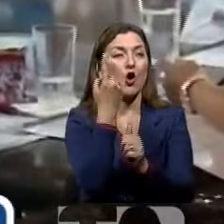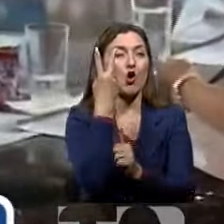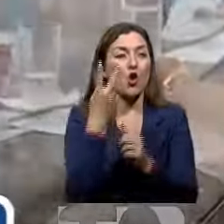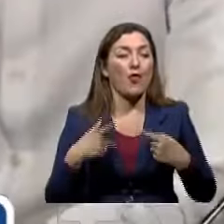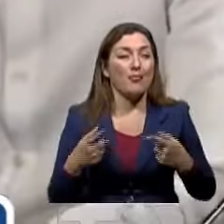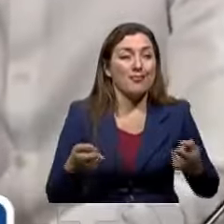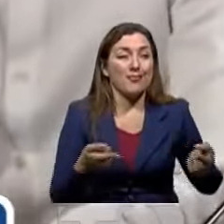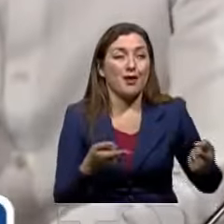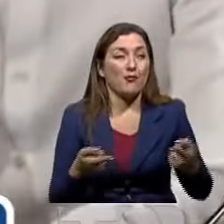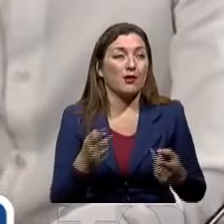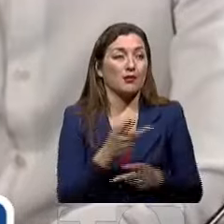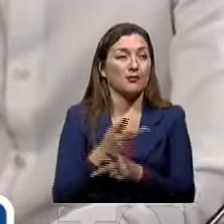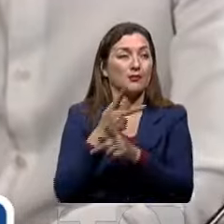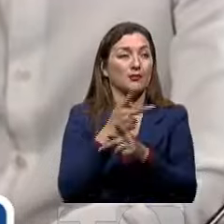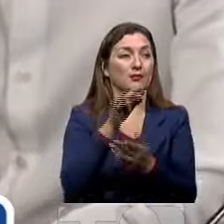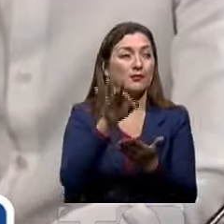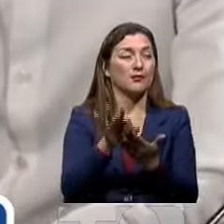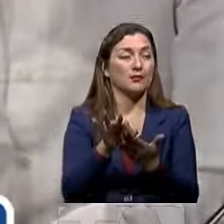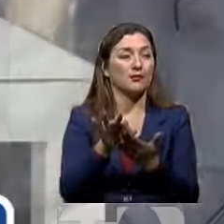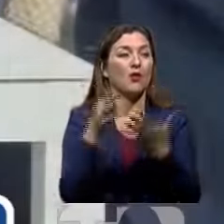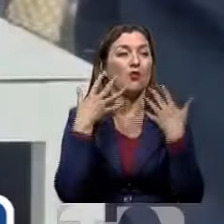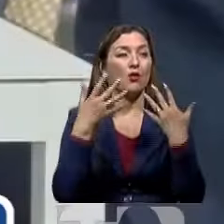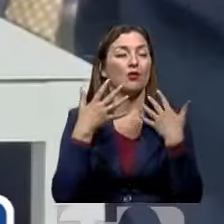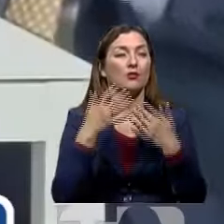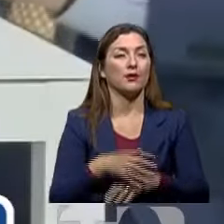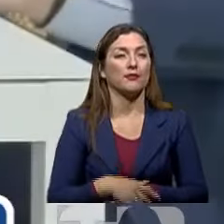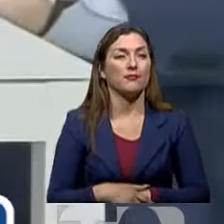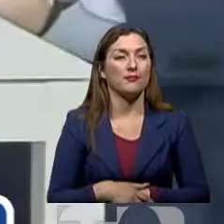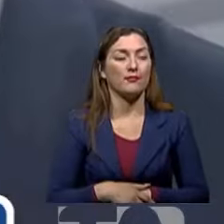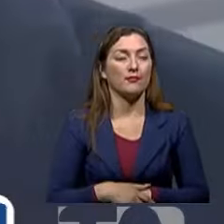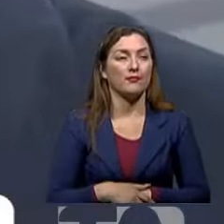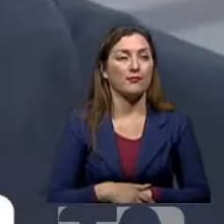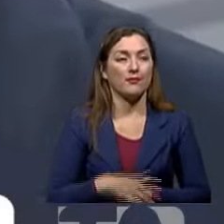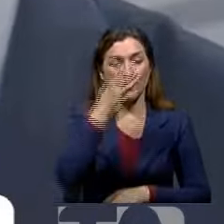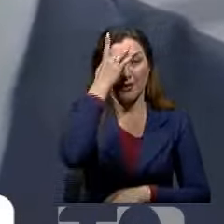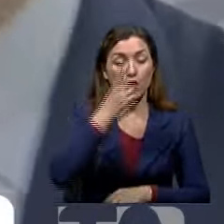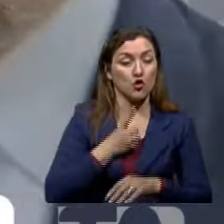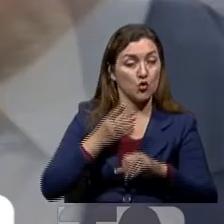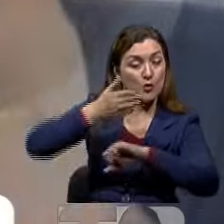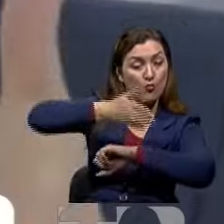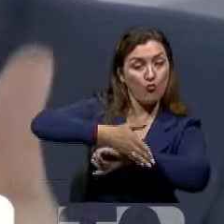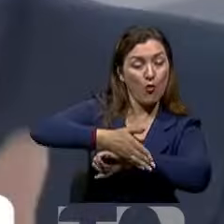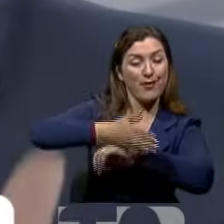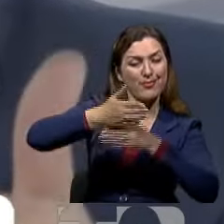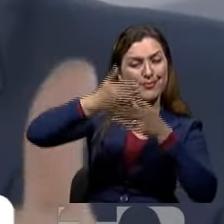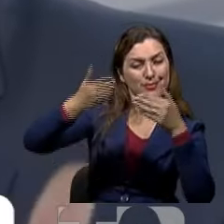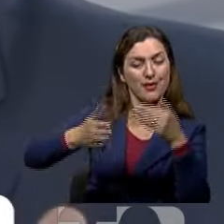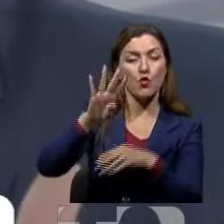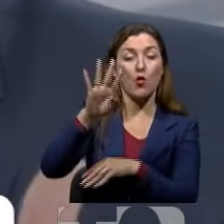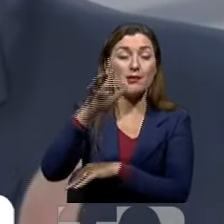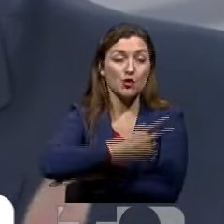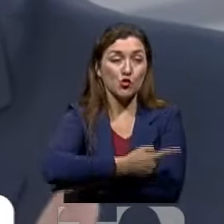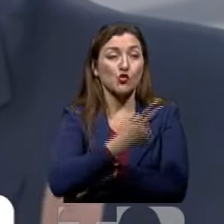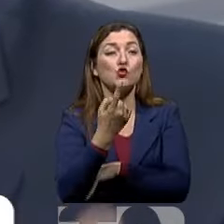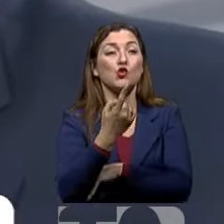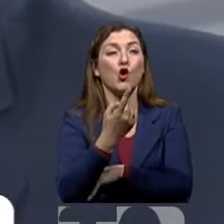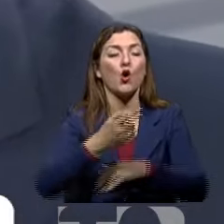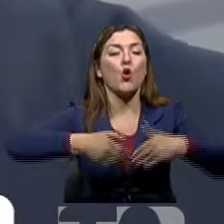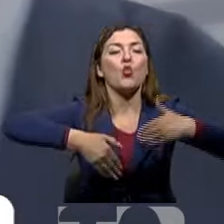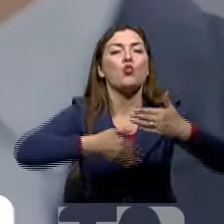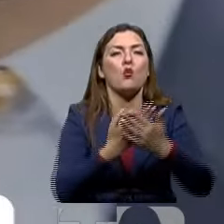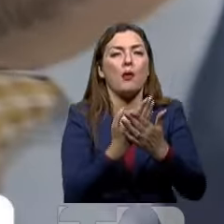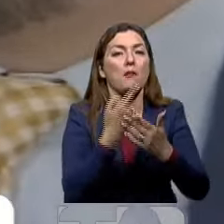debates del Consejo Cantonal de Guayaquil. Después de esta decisión, que va a ser en 45 días en el Consejo, sube la licitación para el nuevo